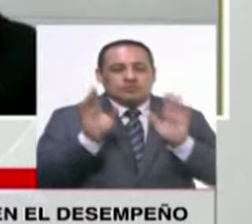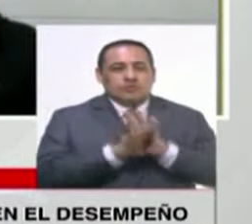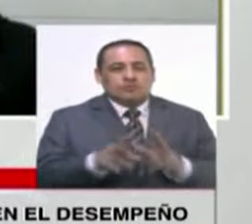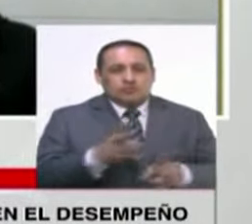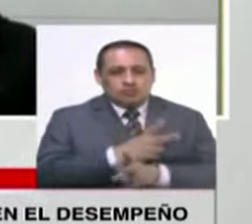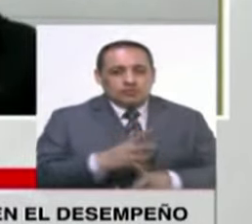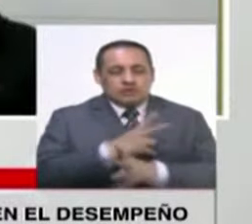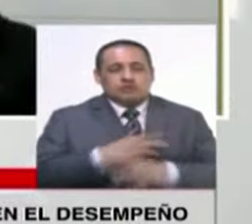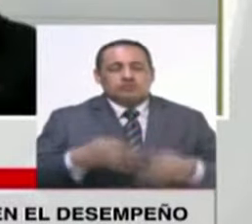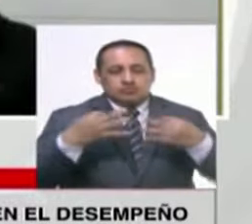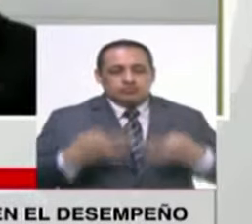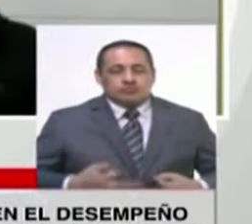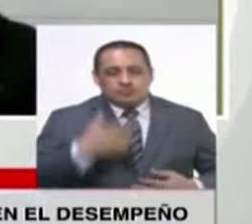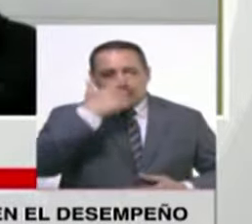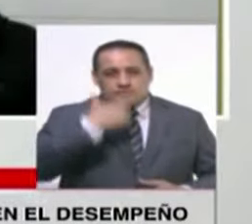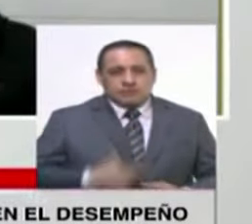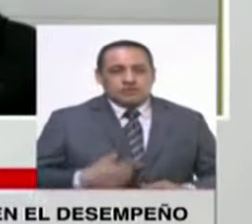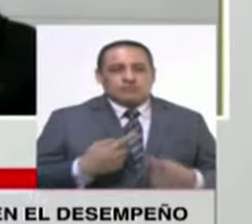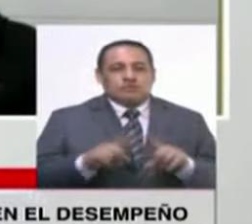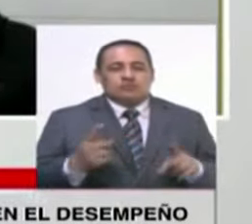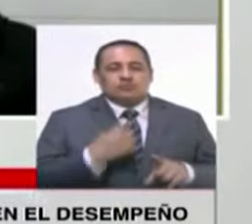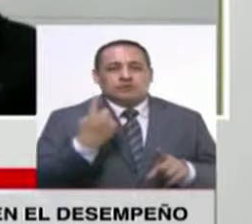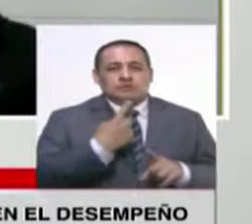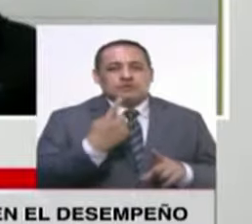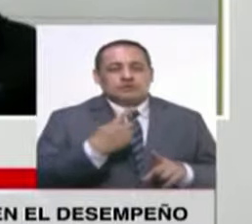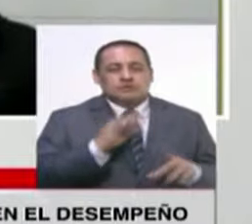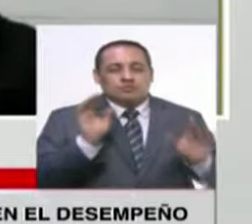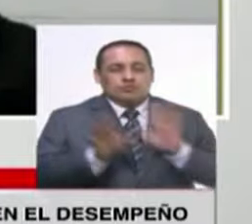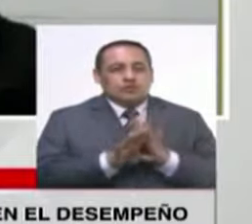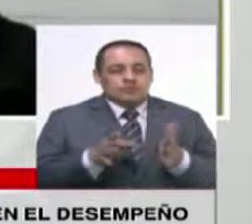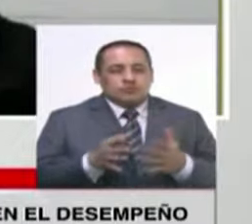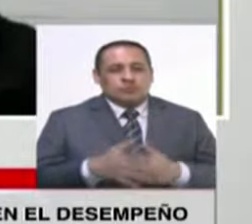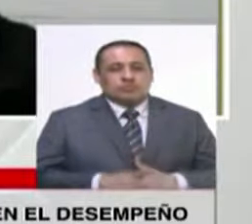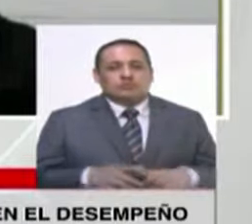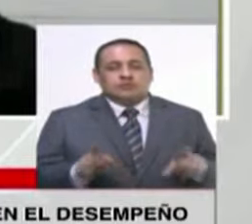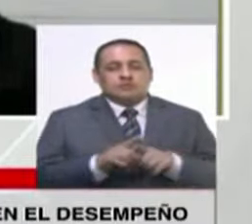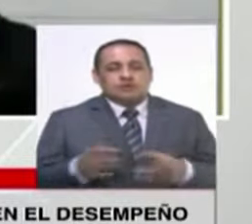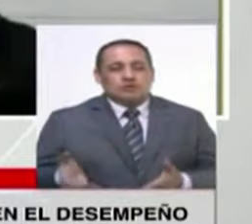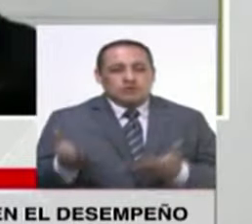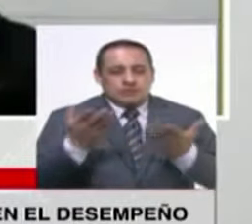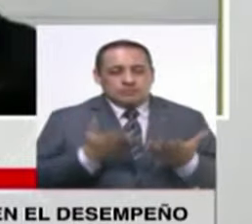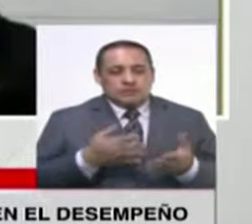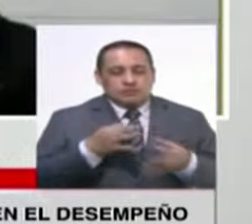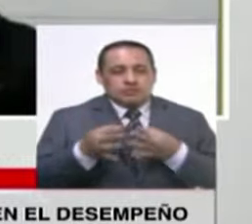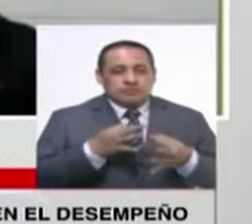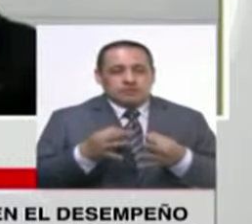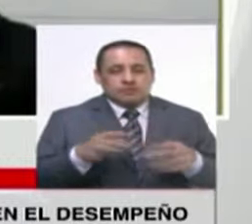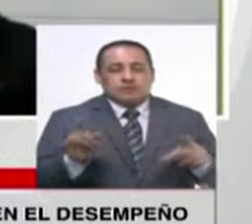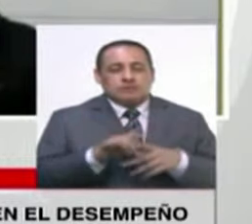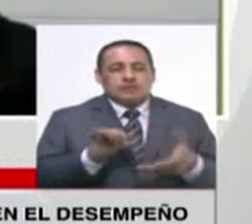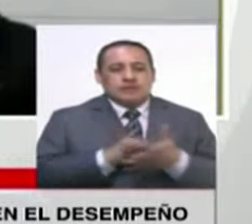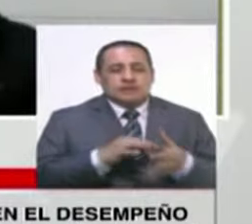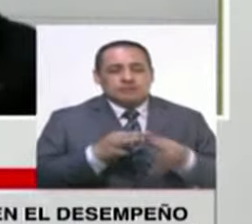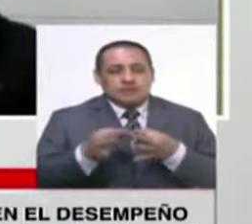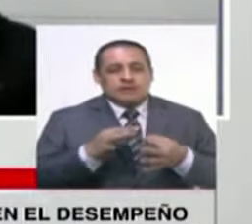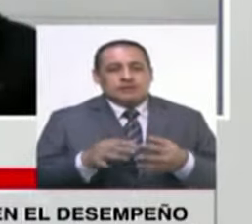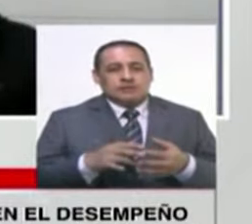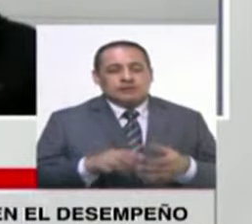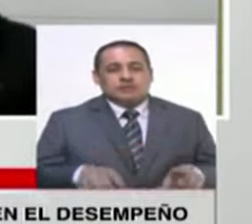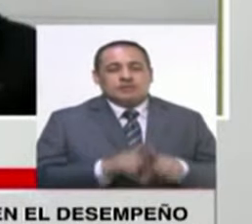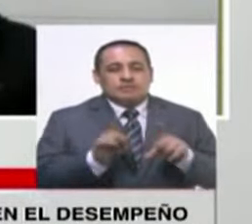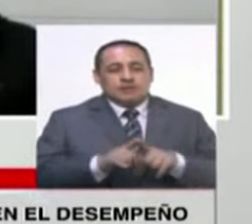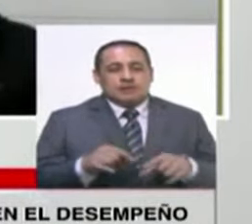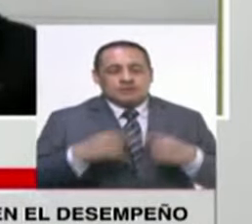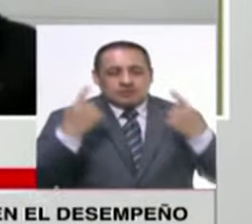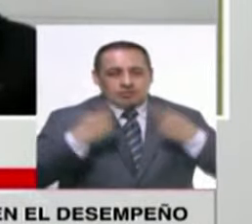salvaguardar su integridad personal, pero solamente lo invito, ¿no? Y le digo lo siguiente, que en